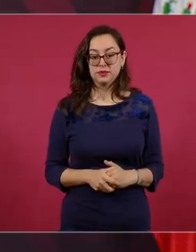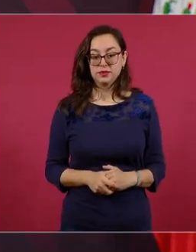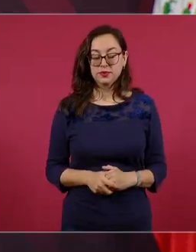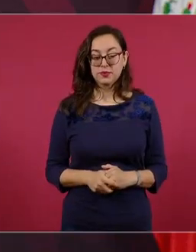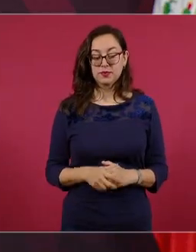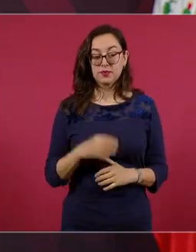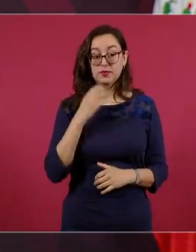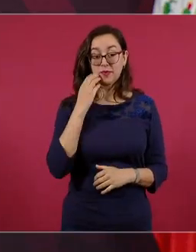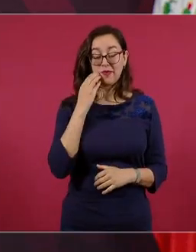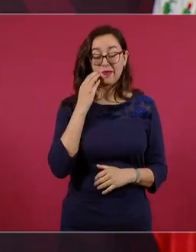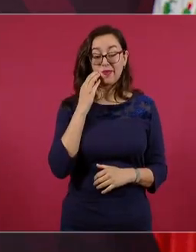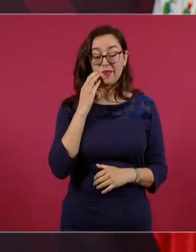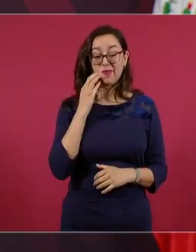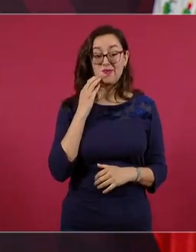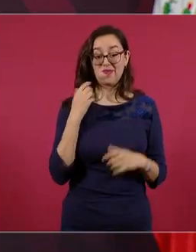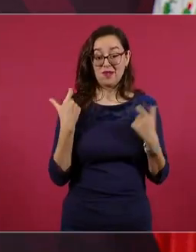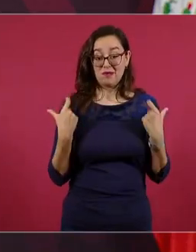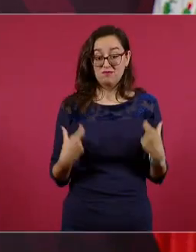mucho dinero,